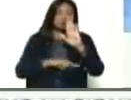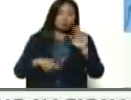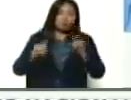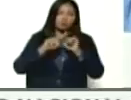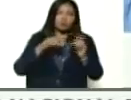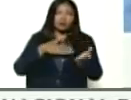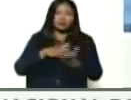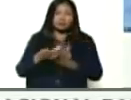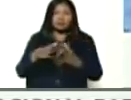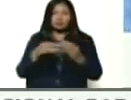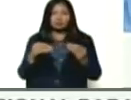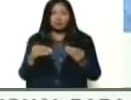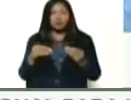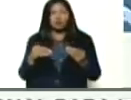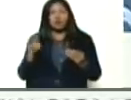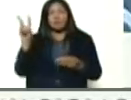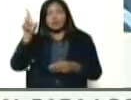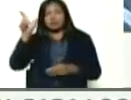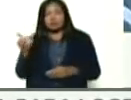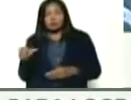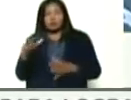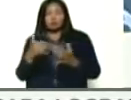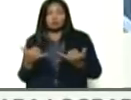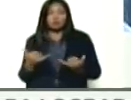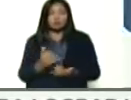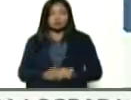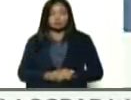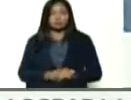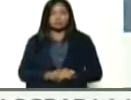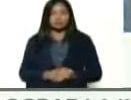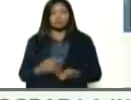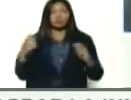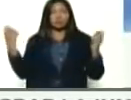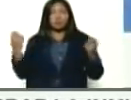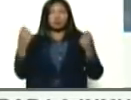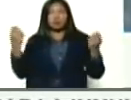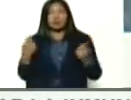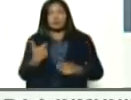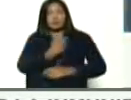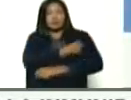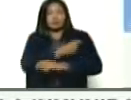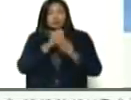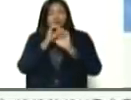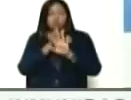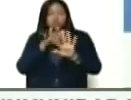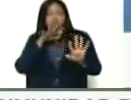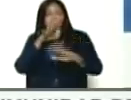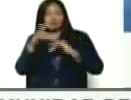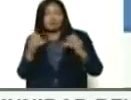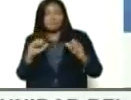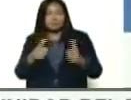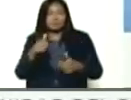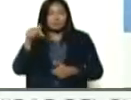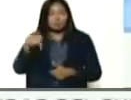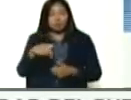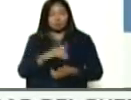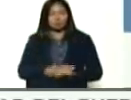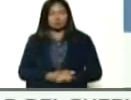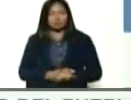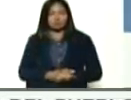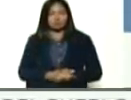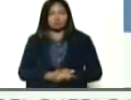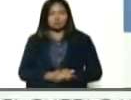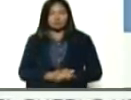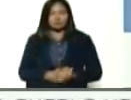garantizar a todas las venezolanas ya todos los venezolanos una jornada de vacunación masiva como la que iniciamos hoy y que la que se va a